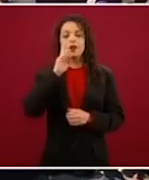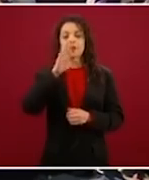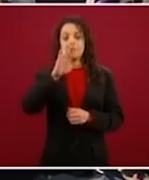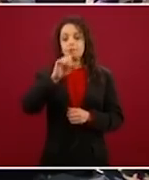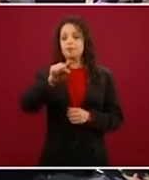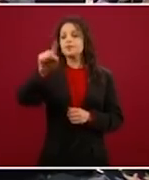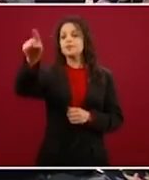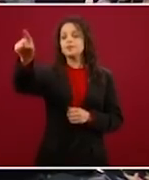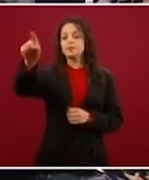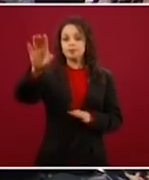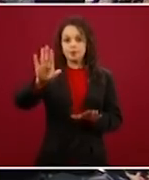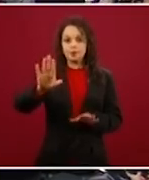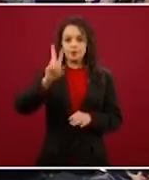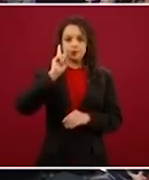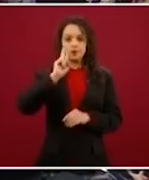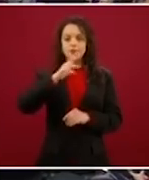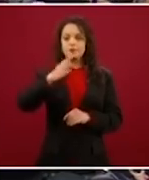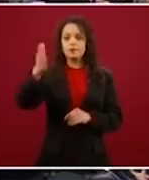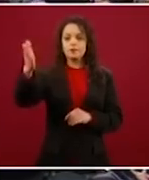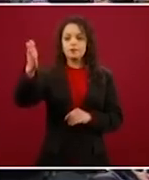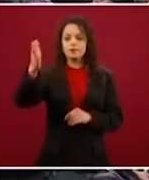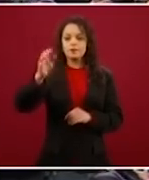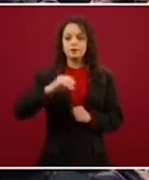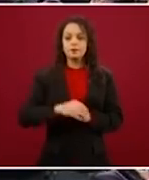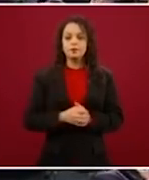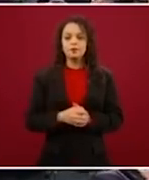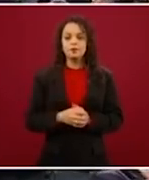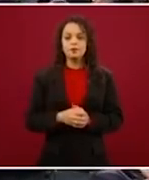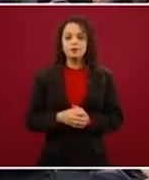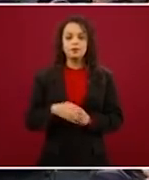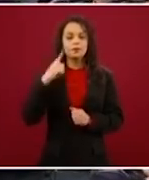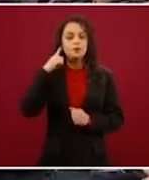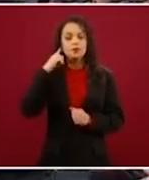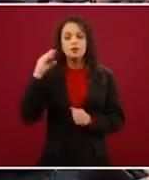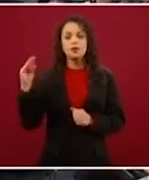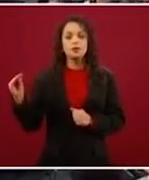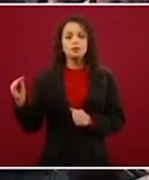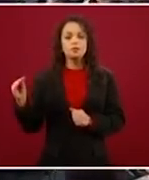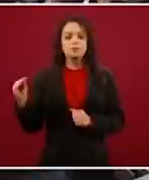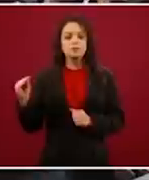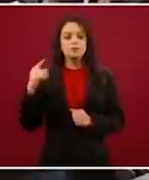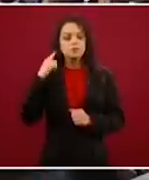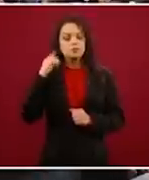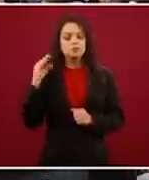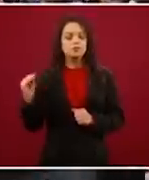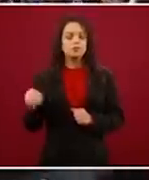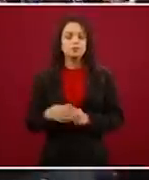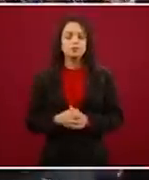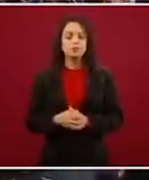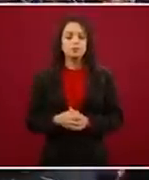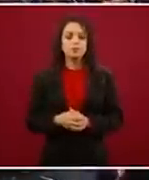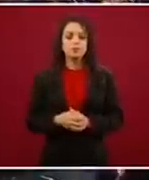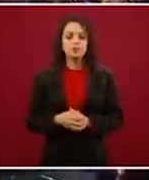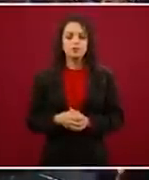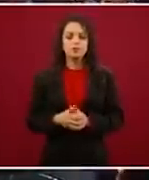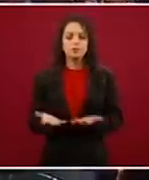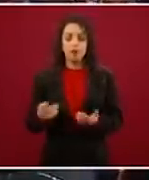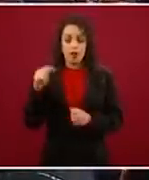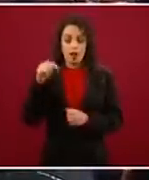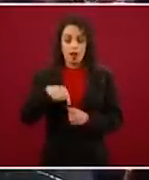Pero siempre, si no se levanta la voz, o sea, no, de verdad, no, pero aquí no hay